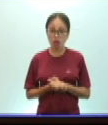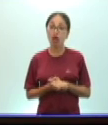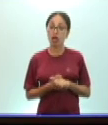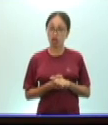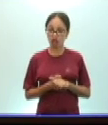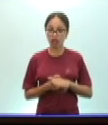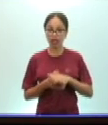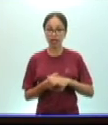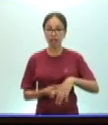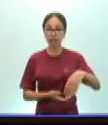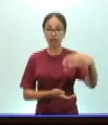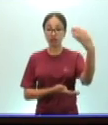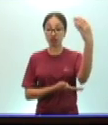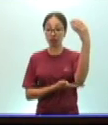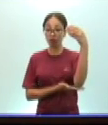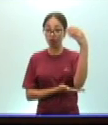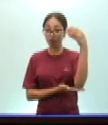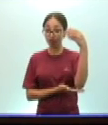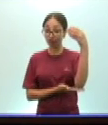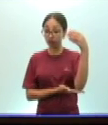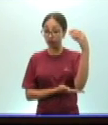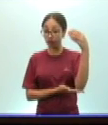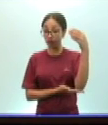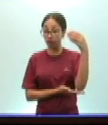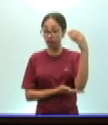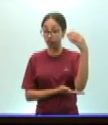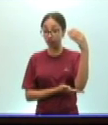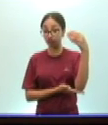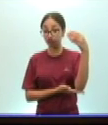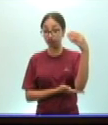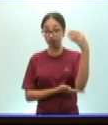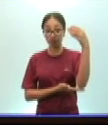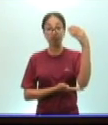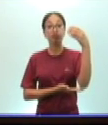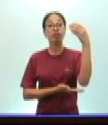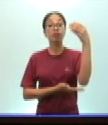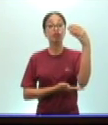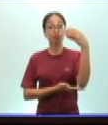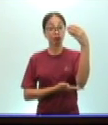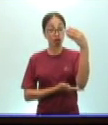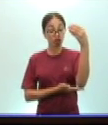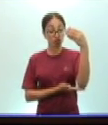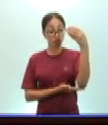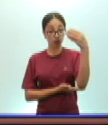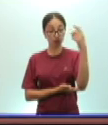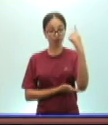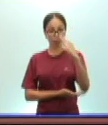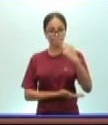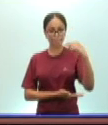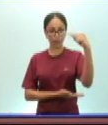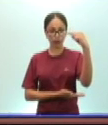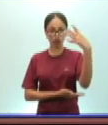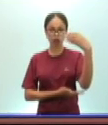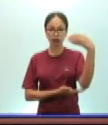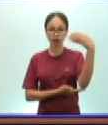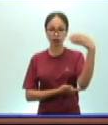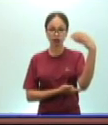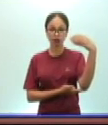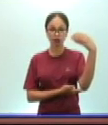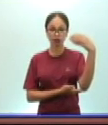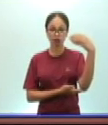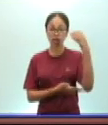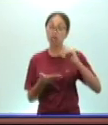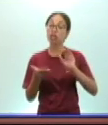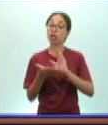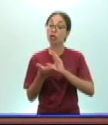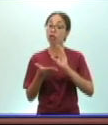utilizar este útil que les muestro que se llama soporte universal. En su libro de texto